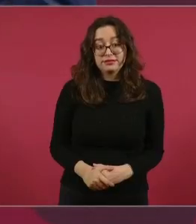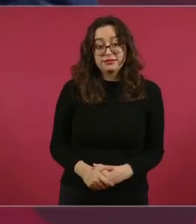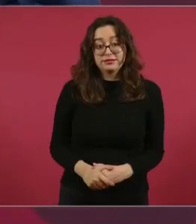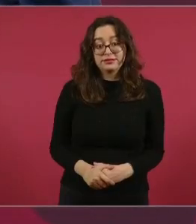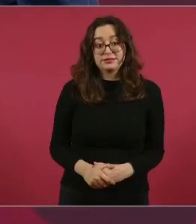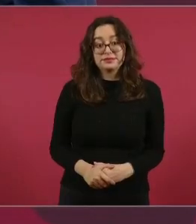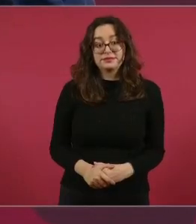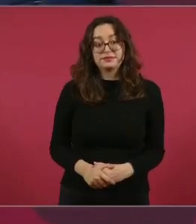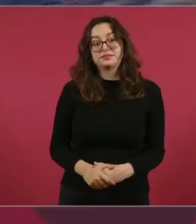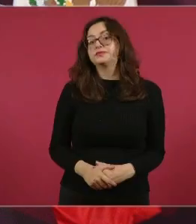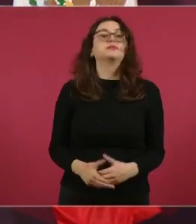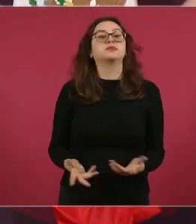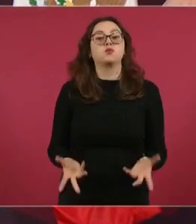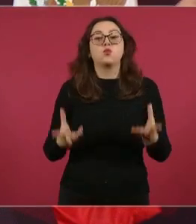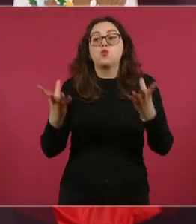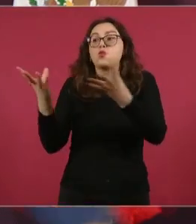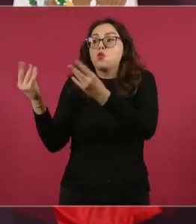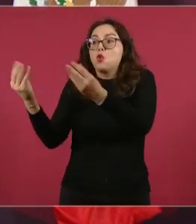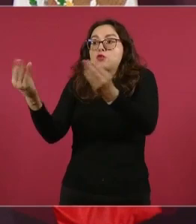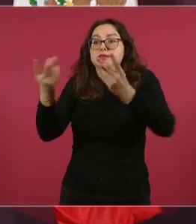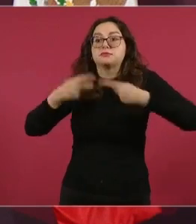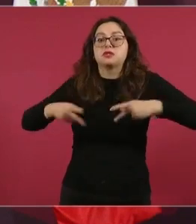y así habemos muchos,